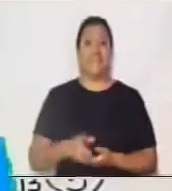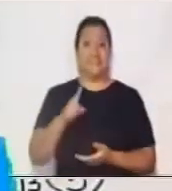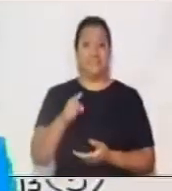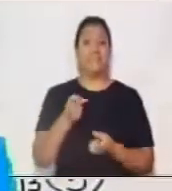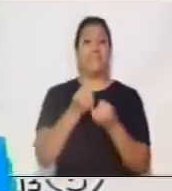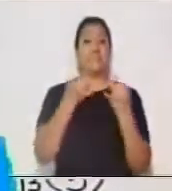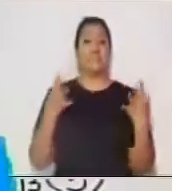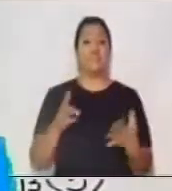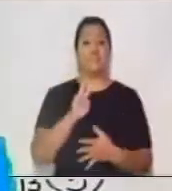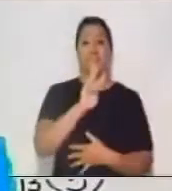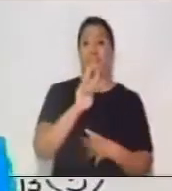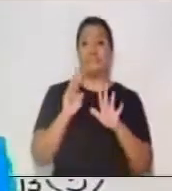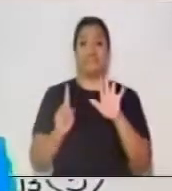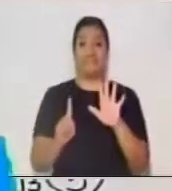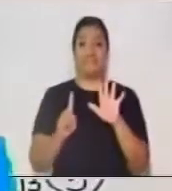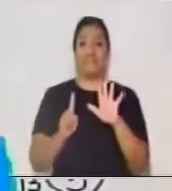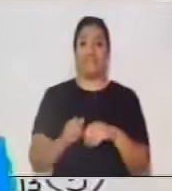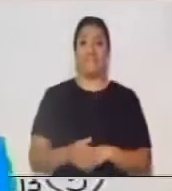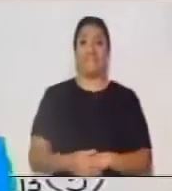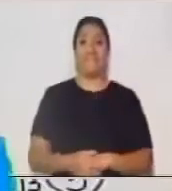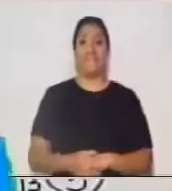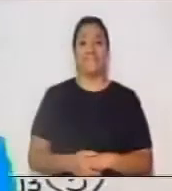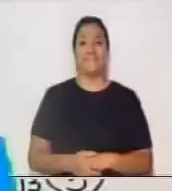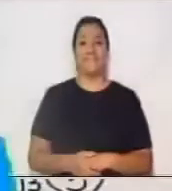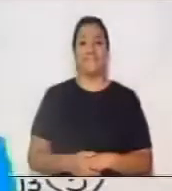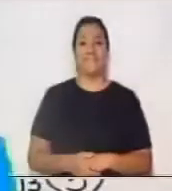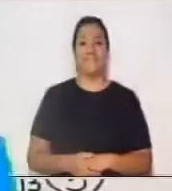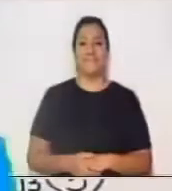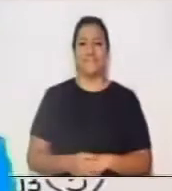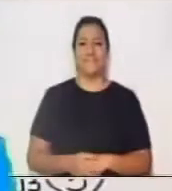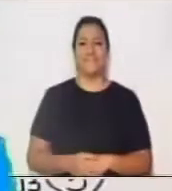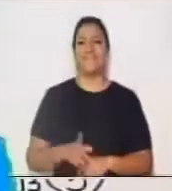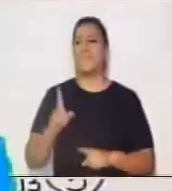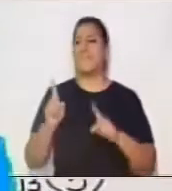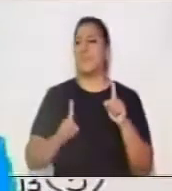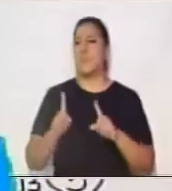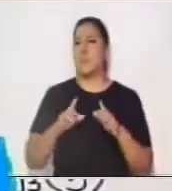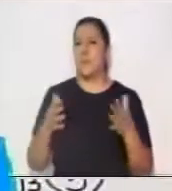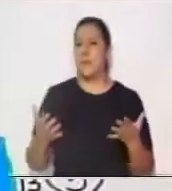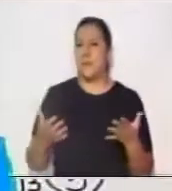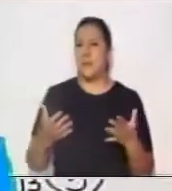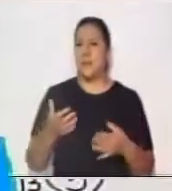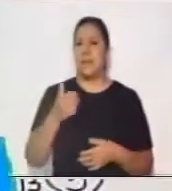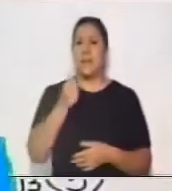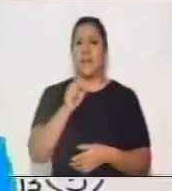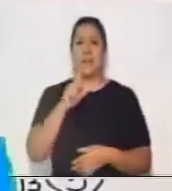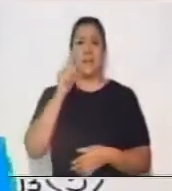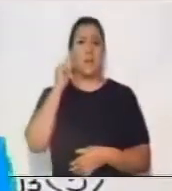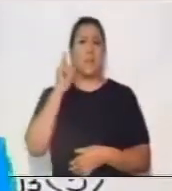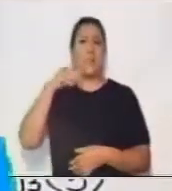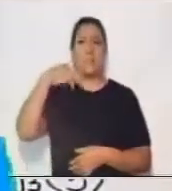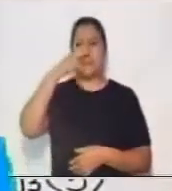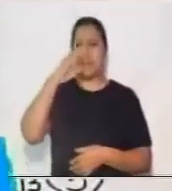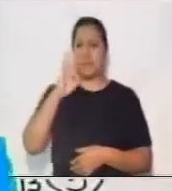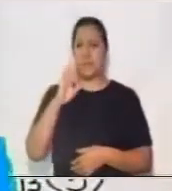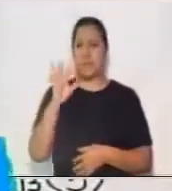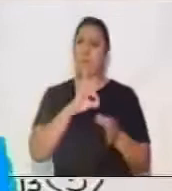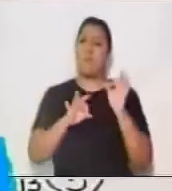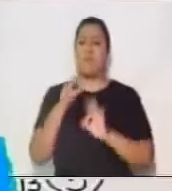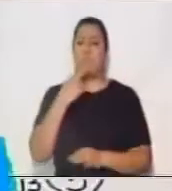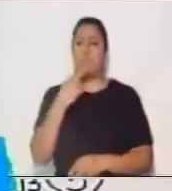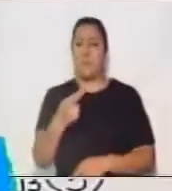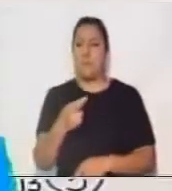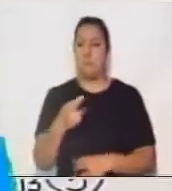por todo esto, mamá. ¿En serio? Sí, claro. Ay, mamá, podrías hacer tantas cosas para que las dos estemos mejor.